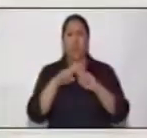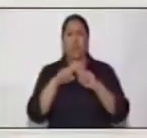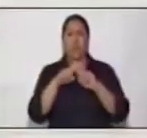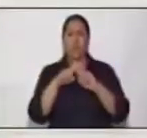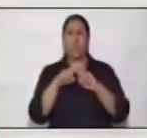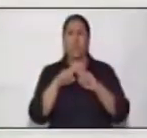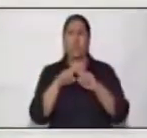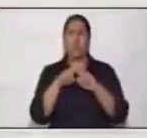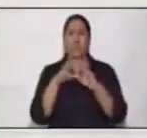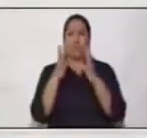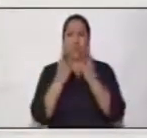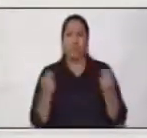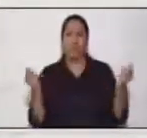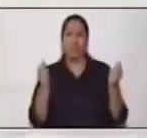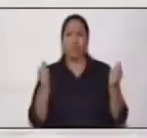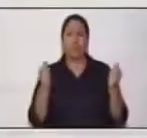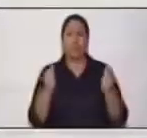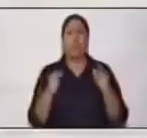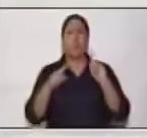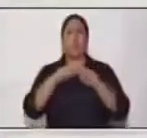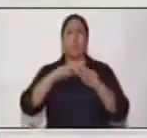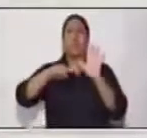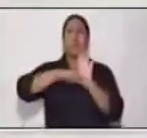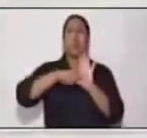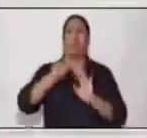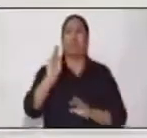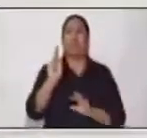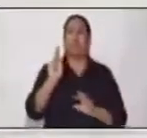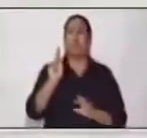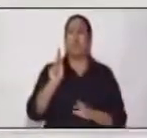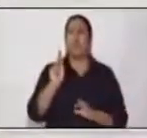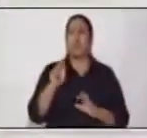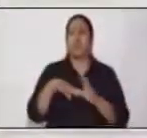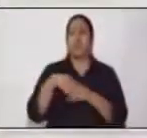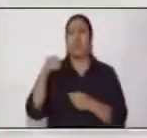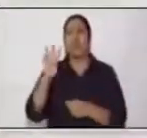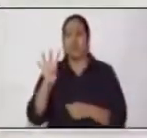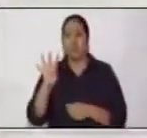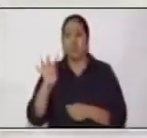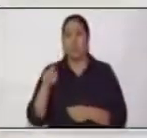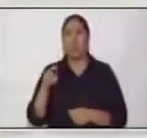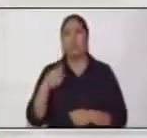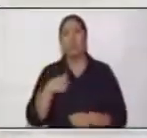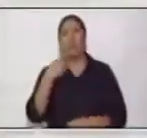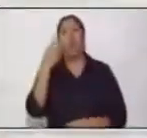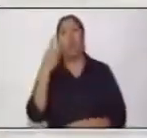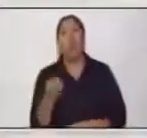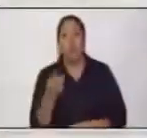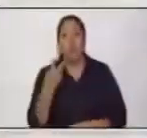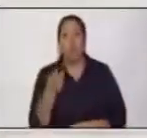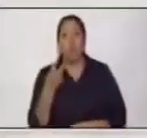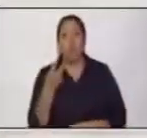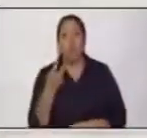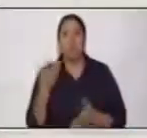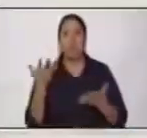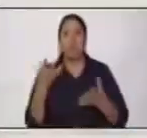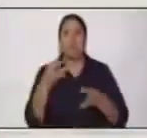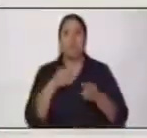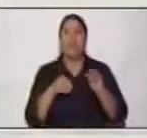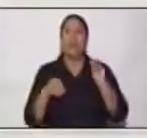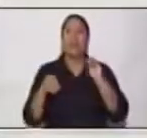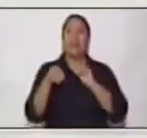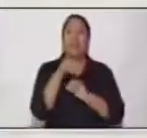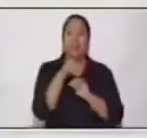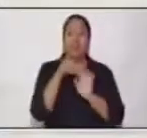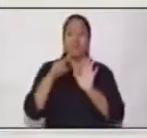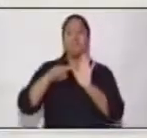despejado del valor de menos Y. Nuevamente, aplico la operación contraria. Como ahora tenemos